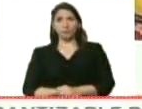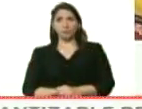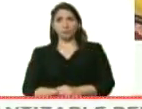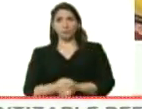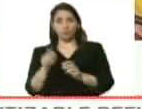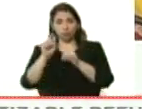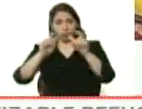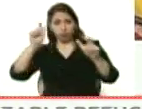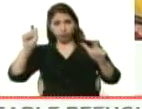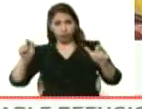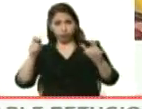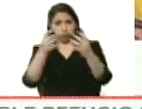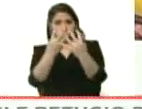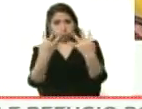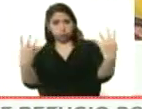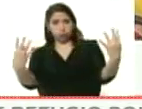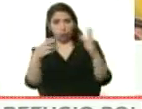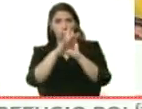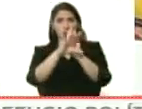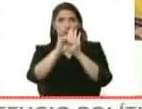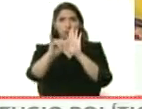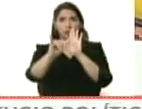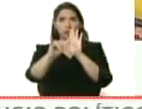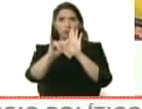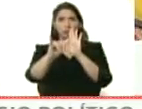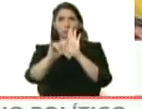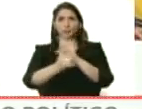ciudadanos constituyentes,